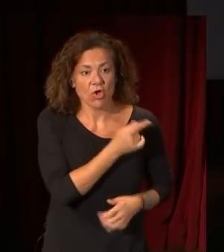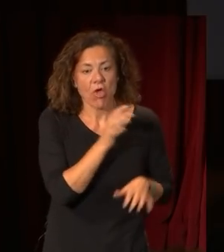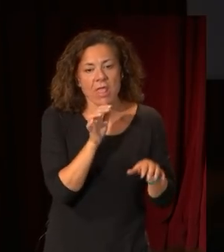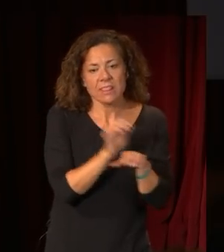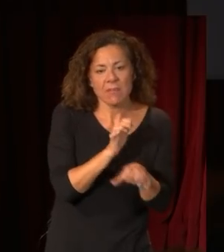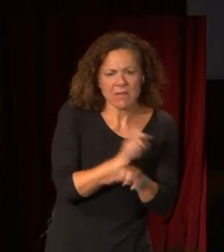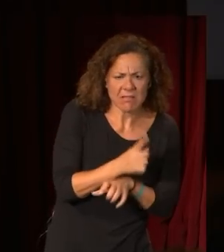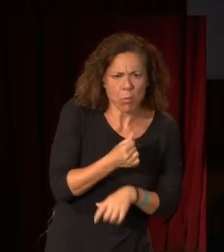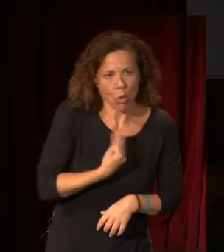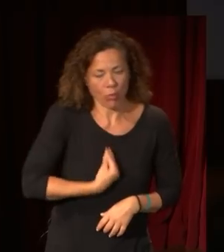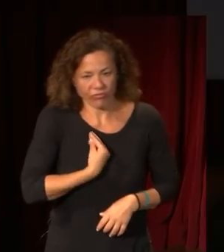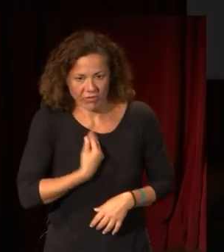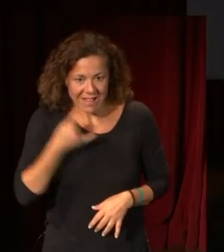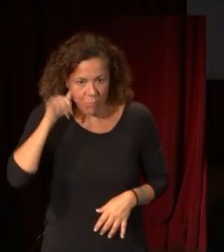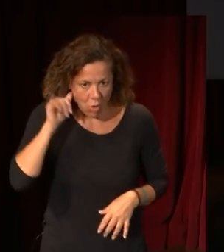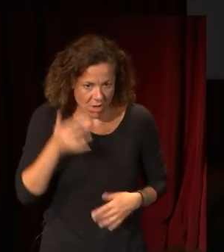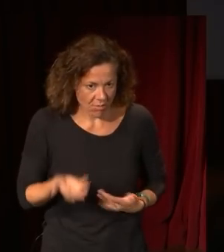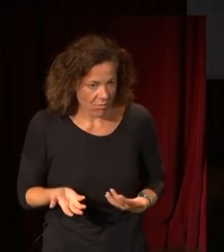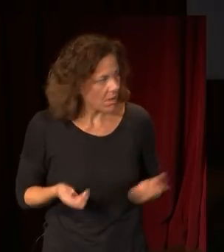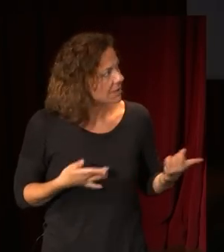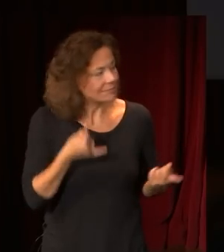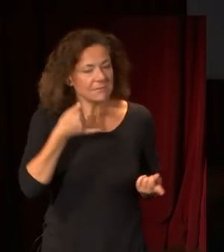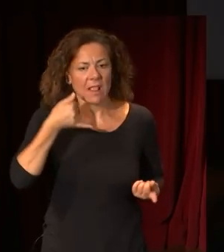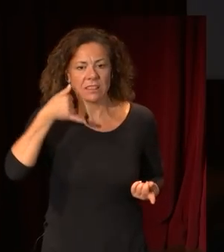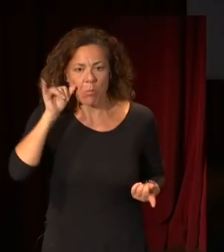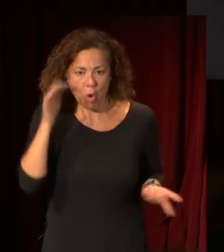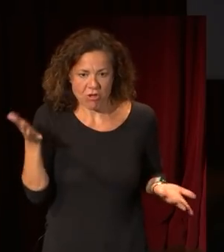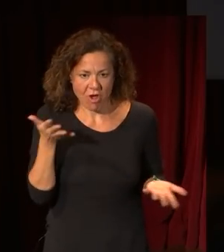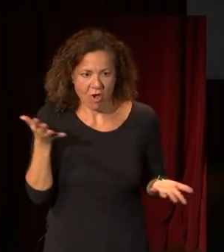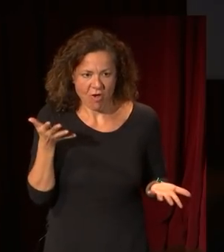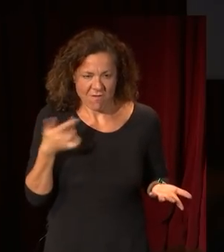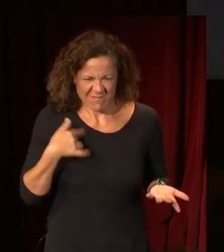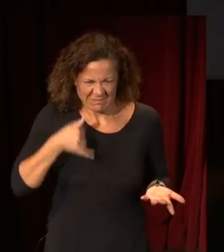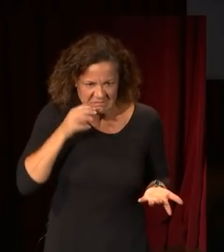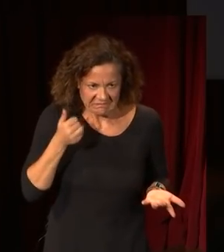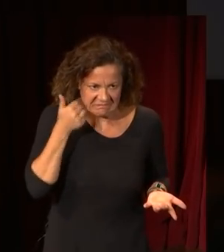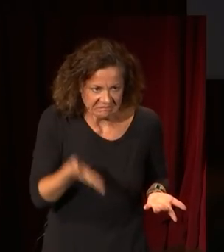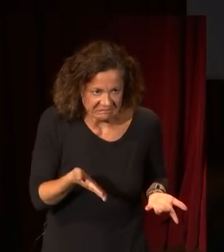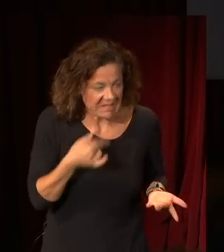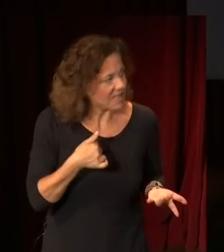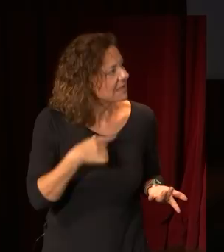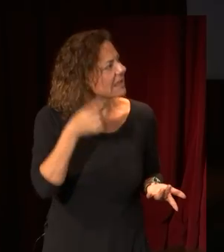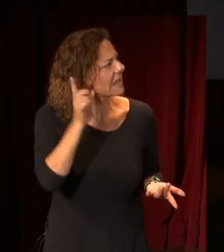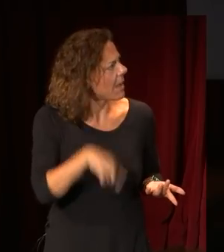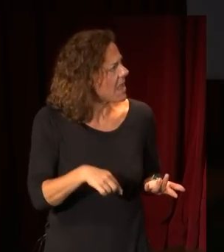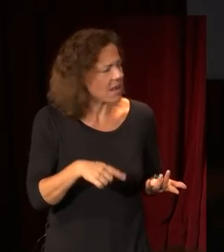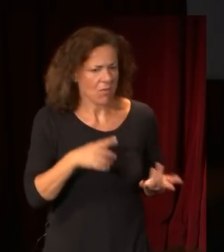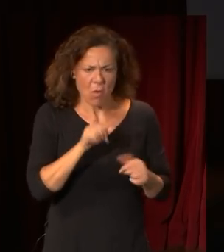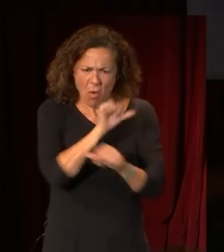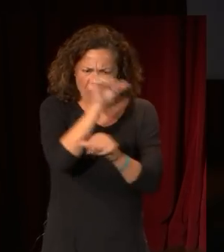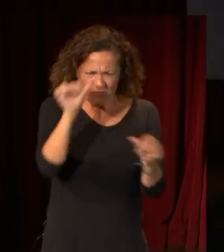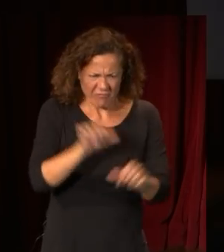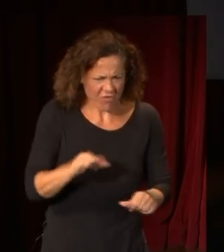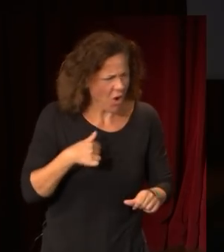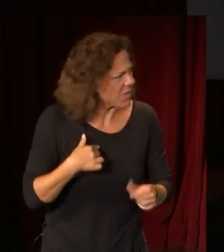bizarra del demonio en este demonio absolutamente grotesco y además multiforme con